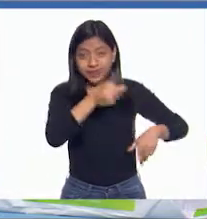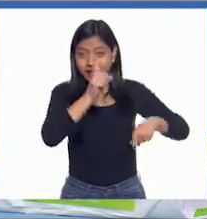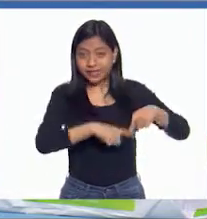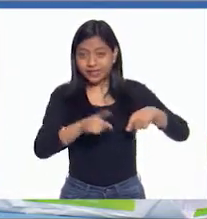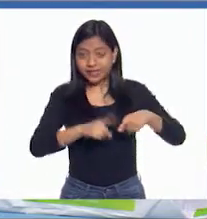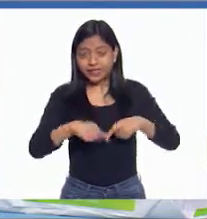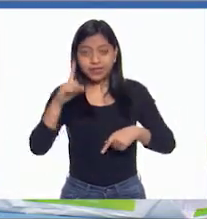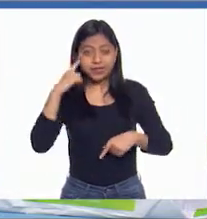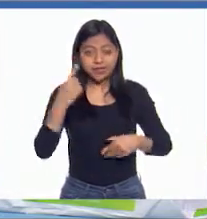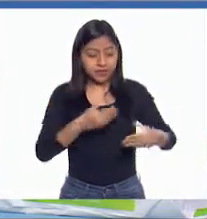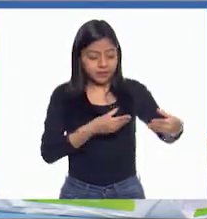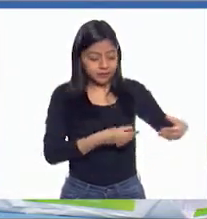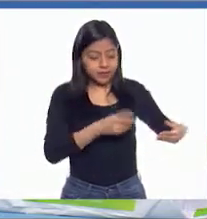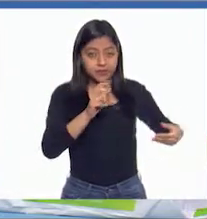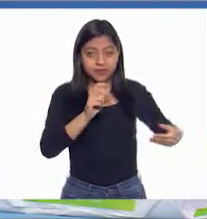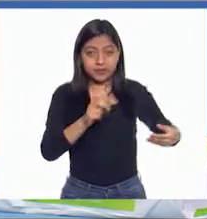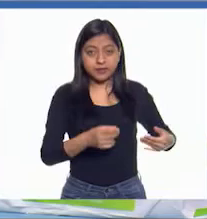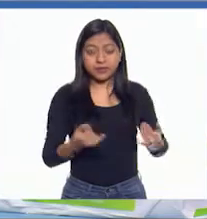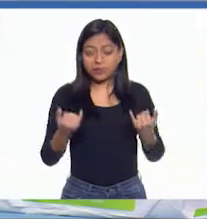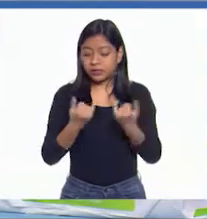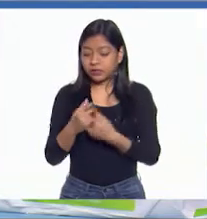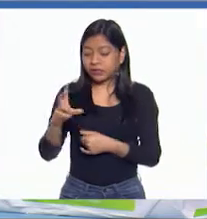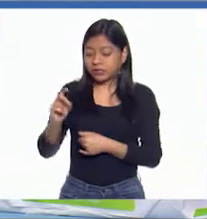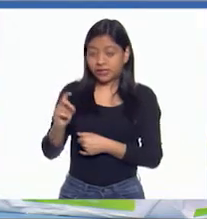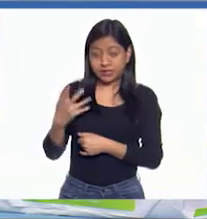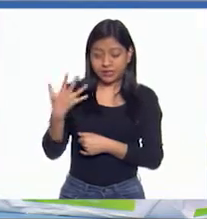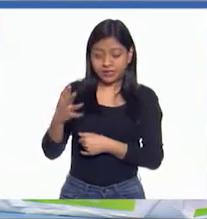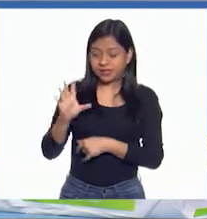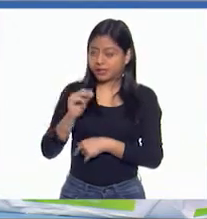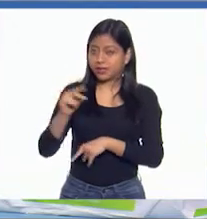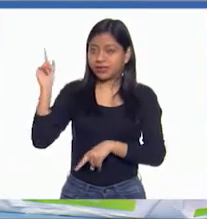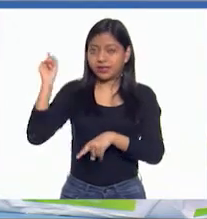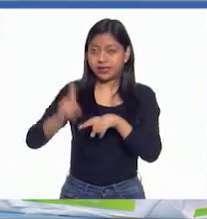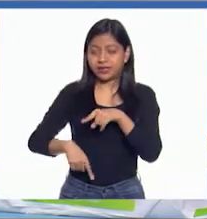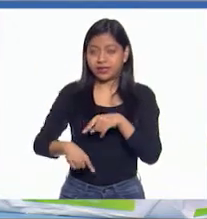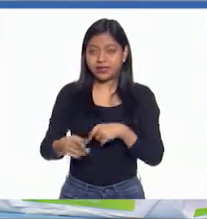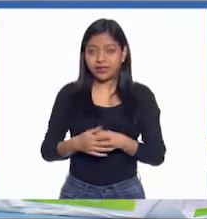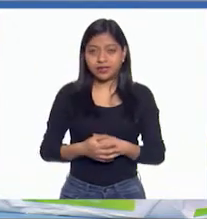paquete que tiene 35 le quitamos 5, más las 15 que quitamos.